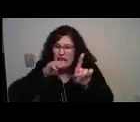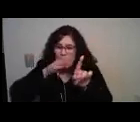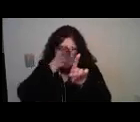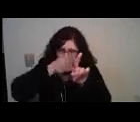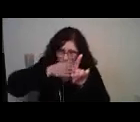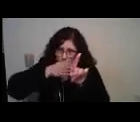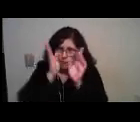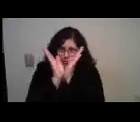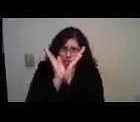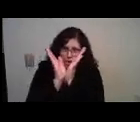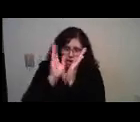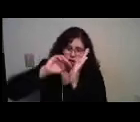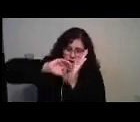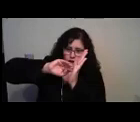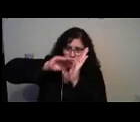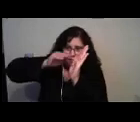un volumen